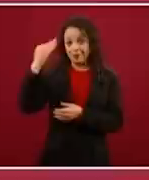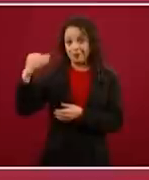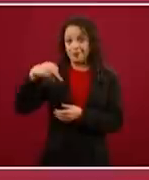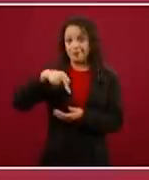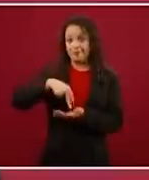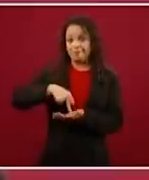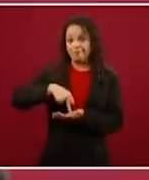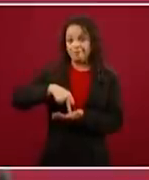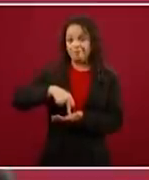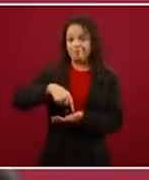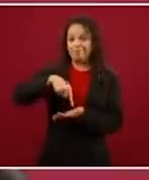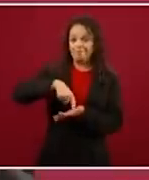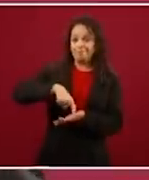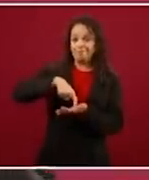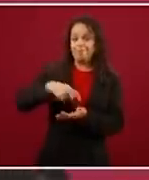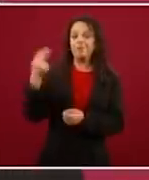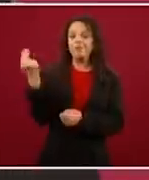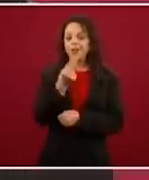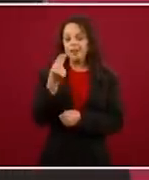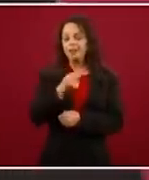acabar con la corrupción.